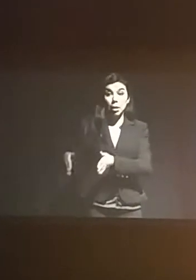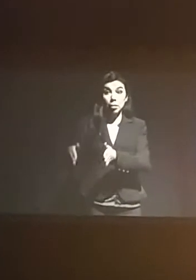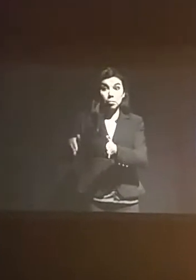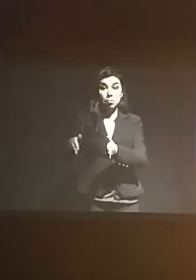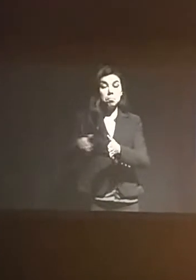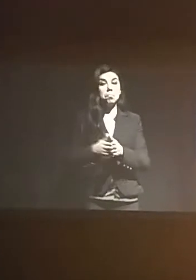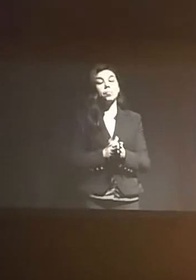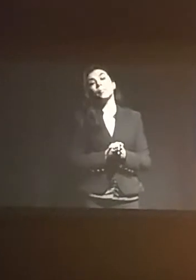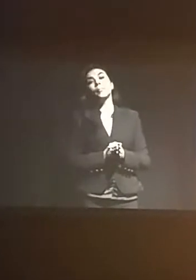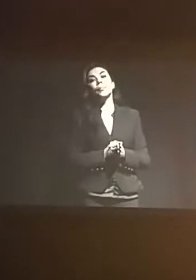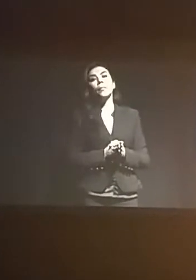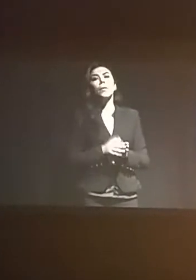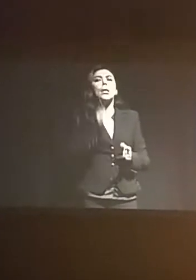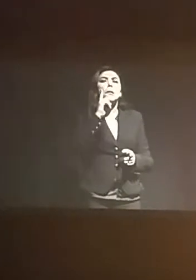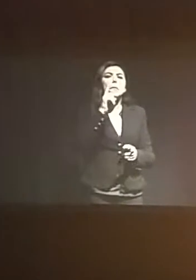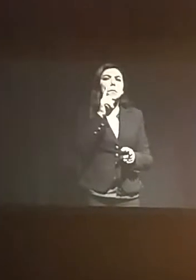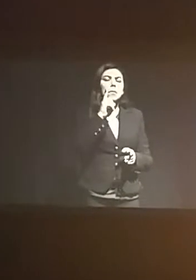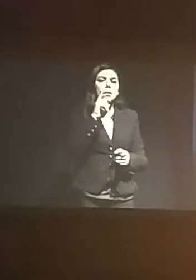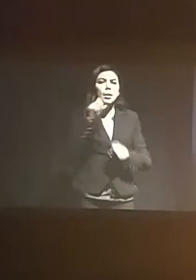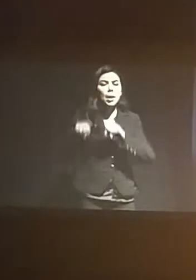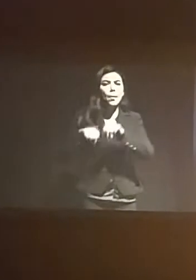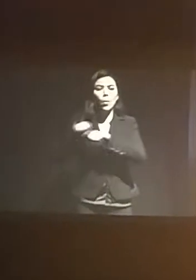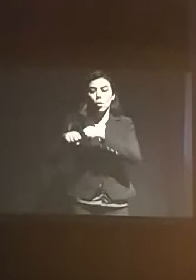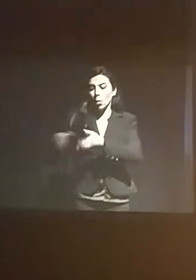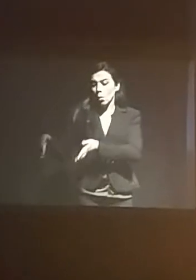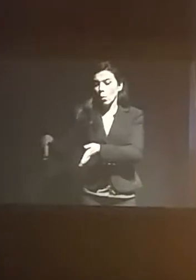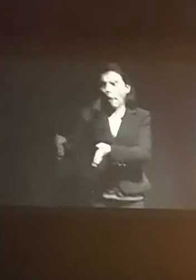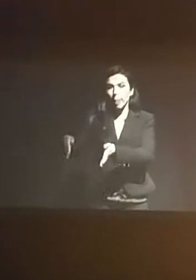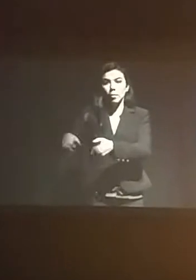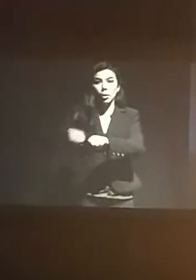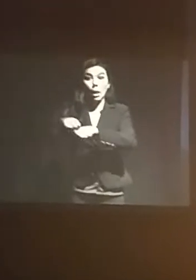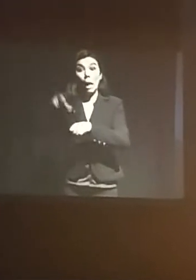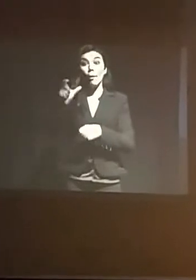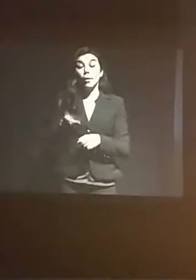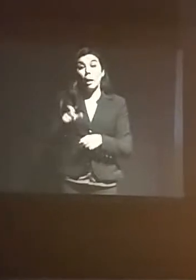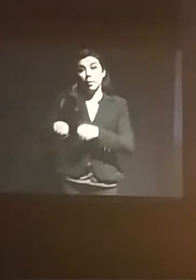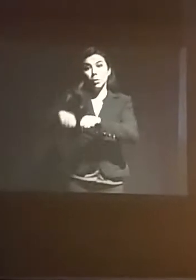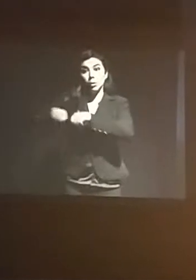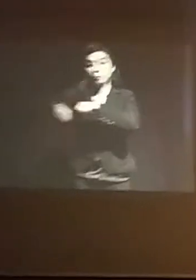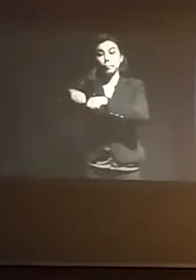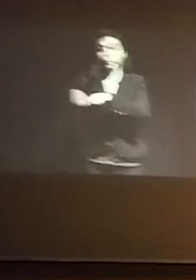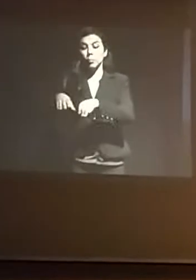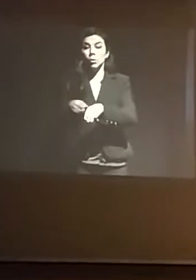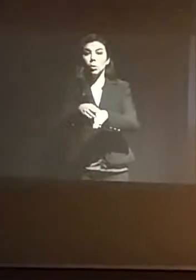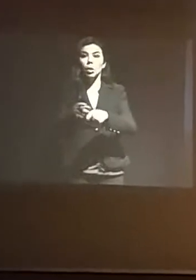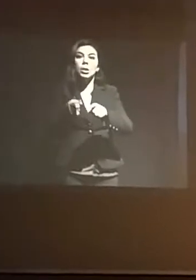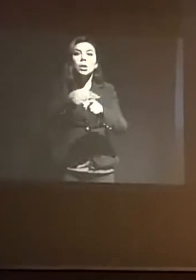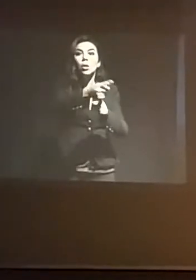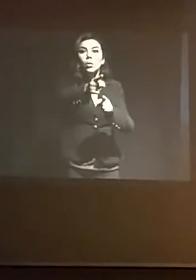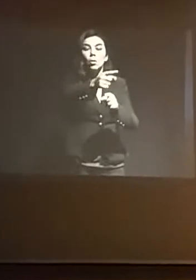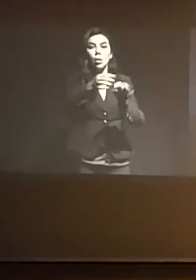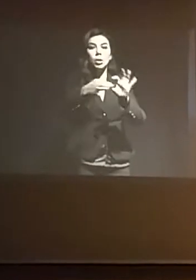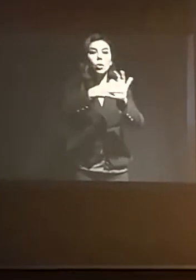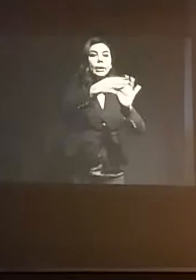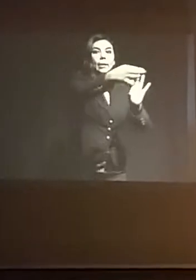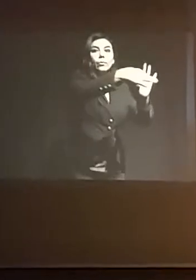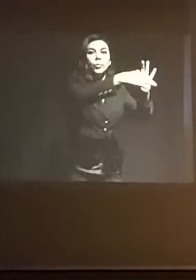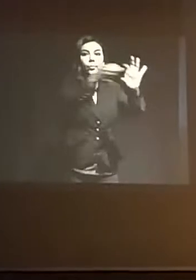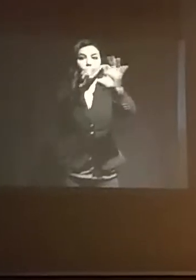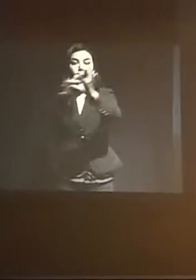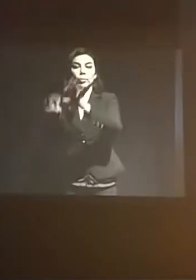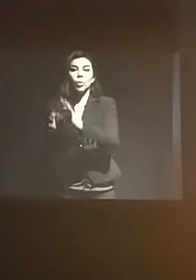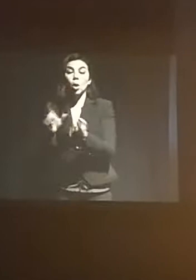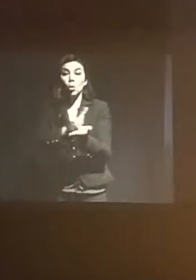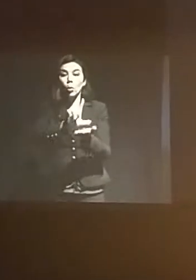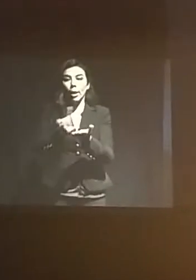que es. Tenemos las ciclovías que tienen una lógica de interconexión urbana, que también lo que hablamos antes,